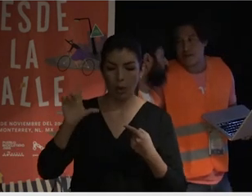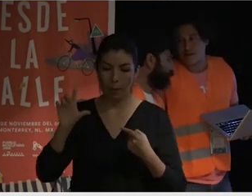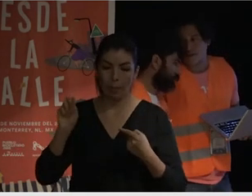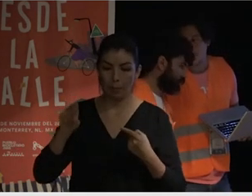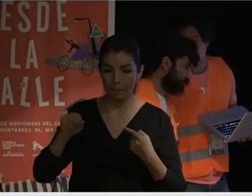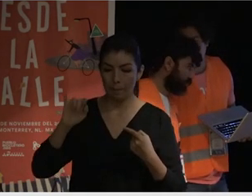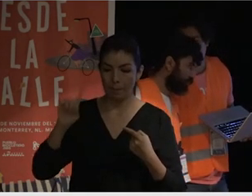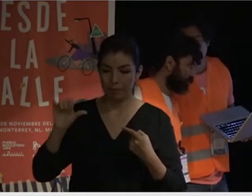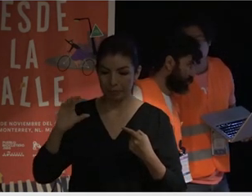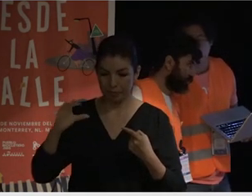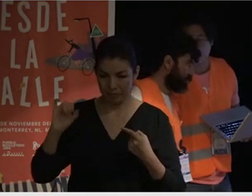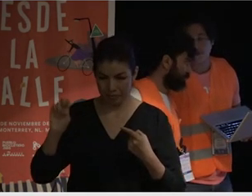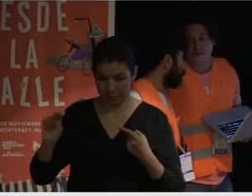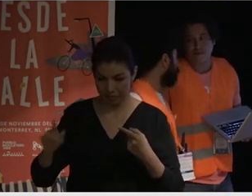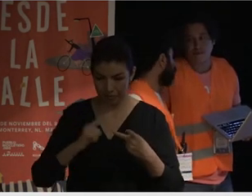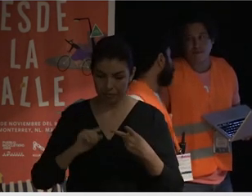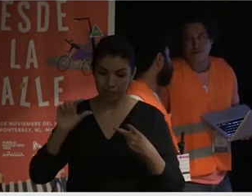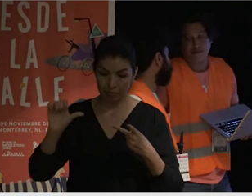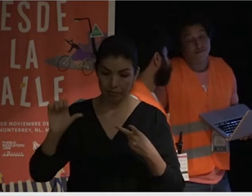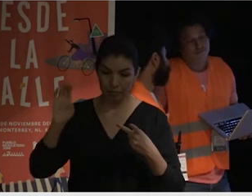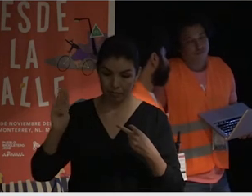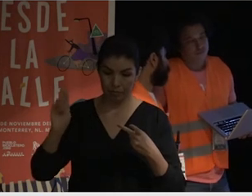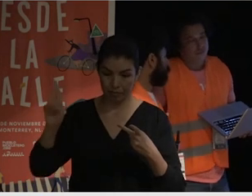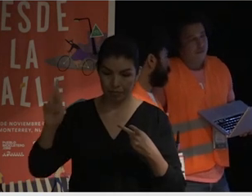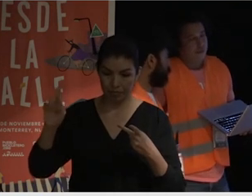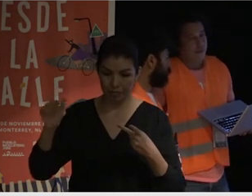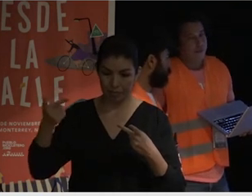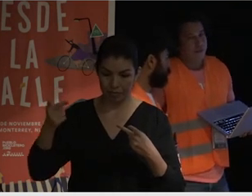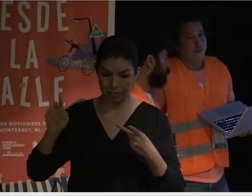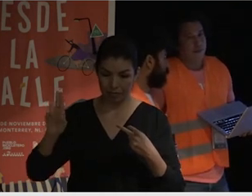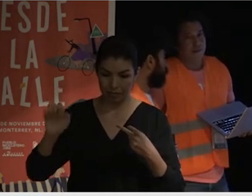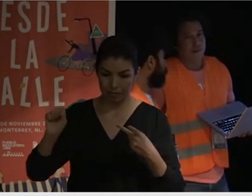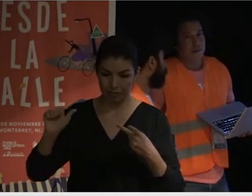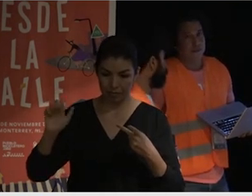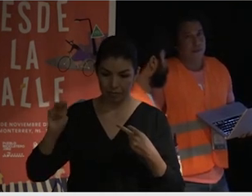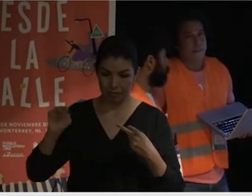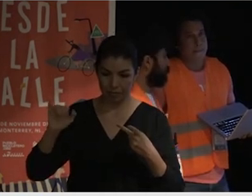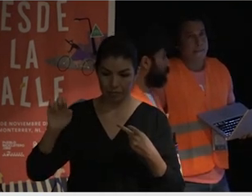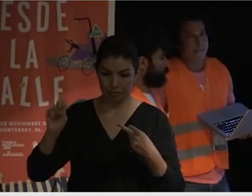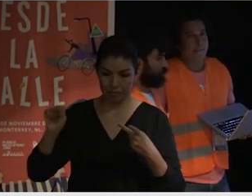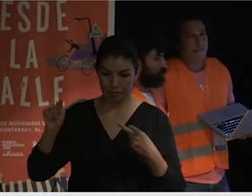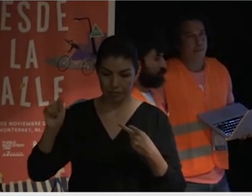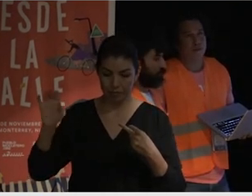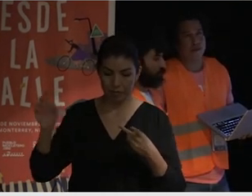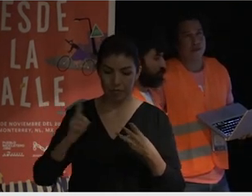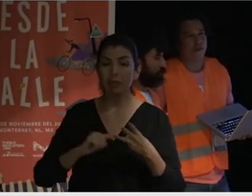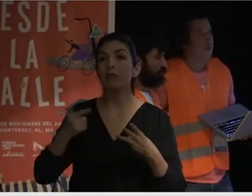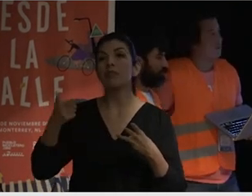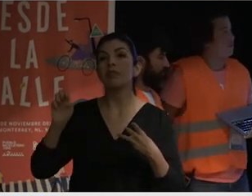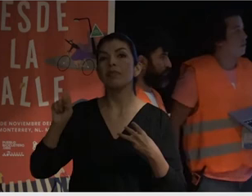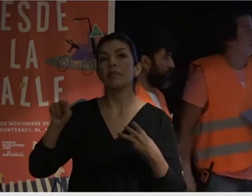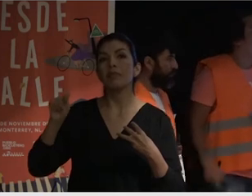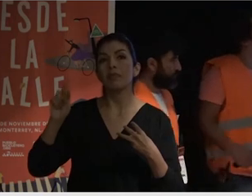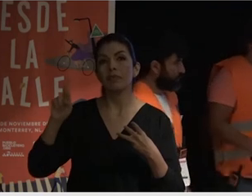especulación y desgentrificación, hay que voltear a ver alrededor y empezarnos a cuestionar muchas cosas. Pues